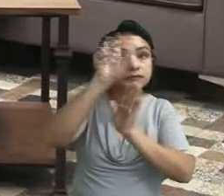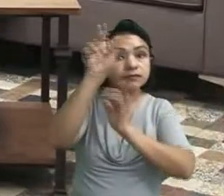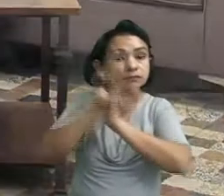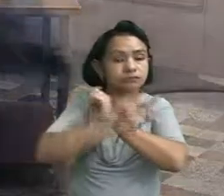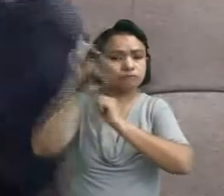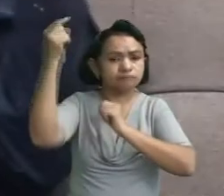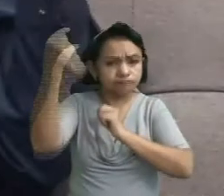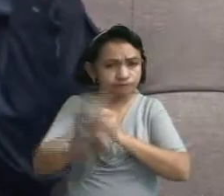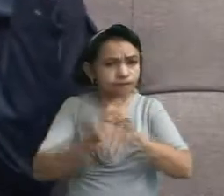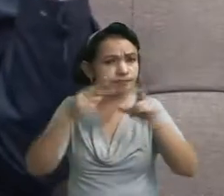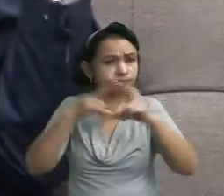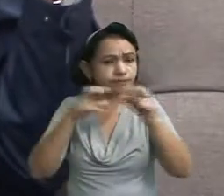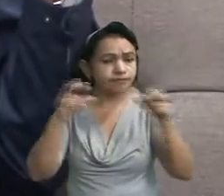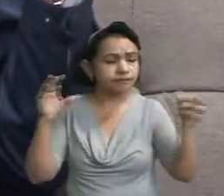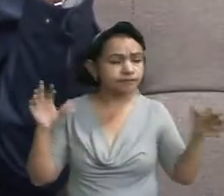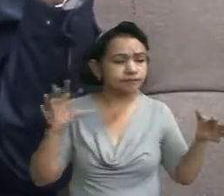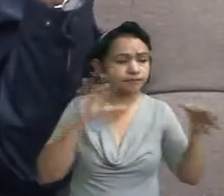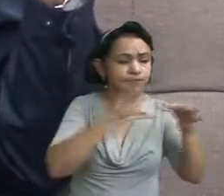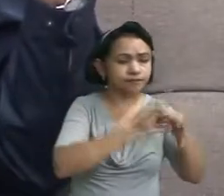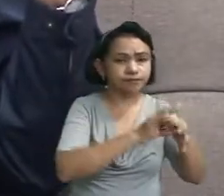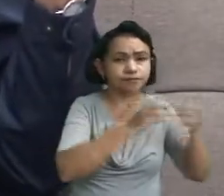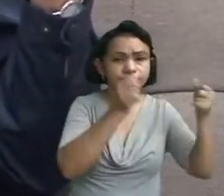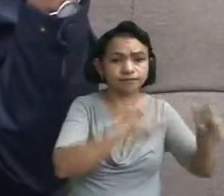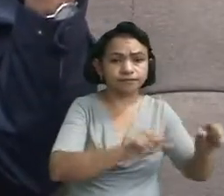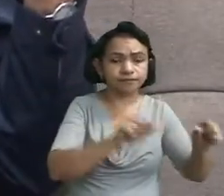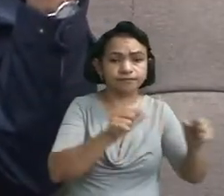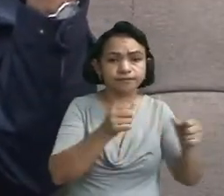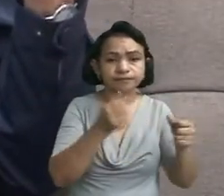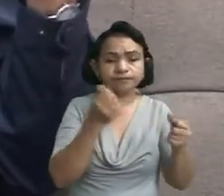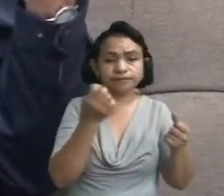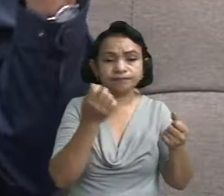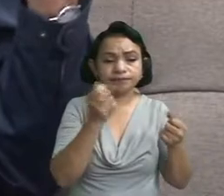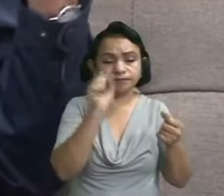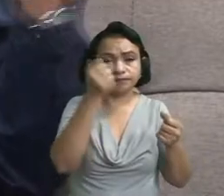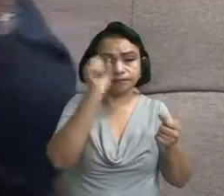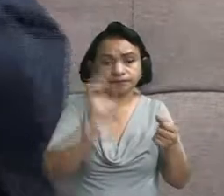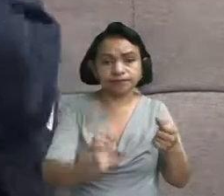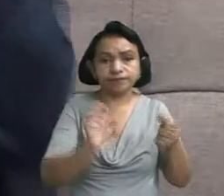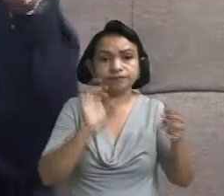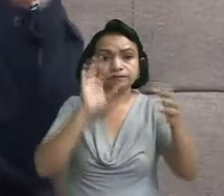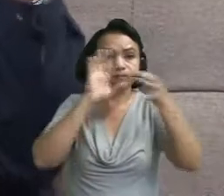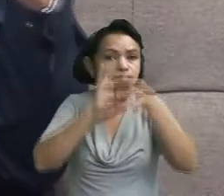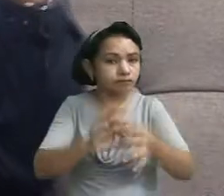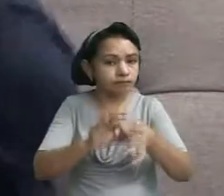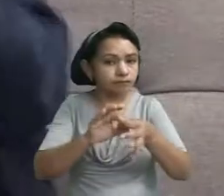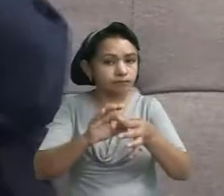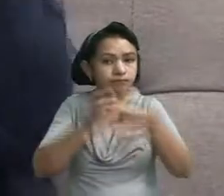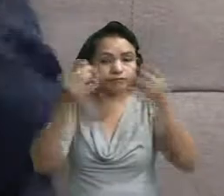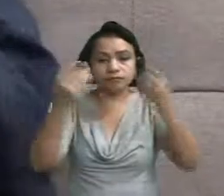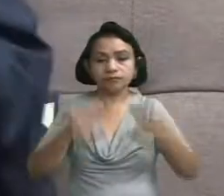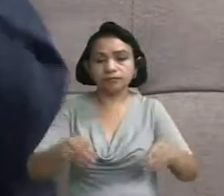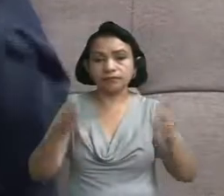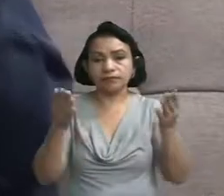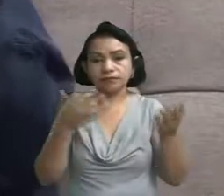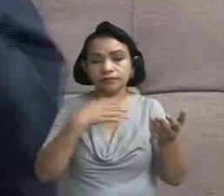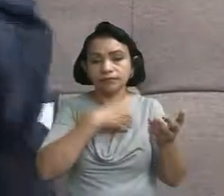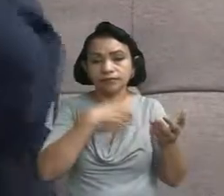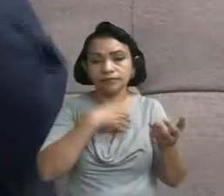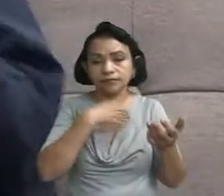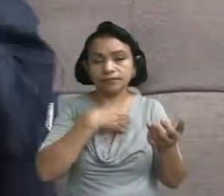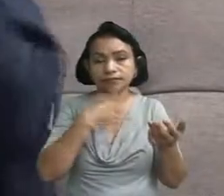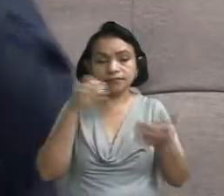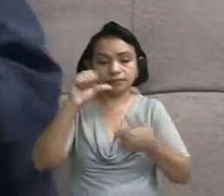también que nosotros nos anexáramos a los estados esclavistas del sur de los Estados Unidos. O sea, íbamos a perder nuestra identidad